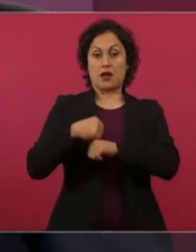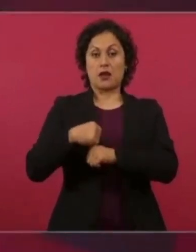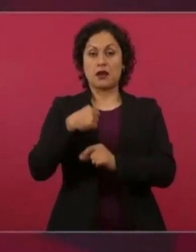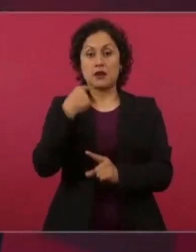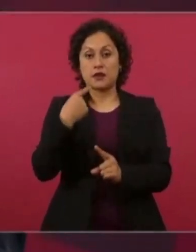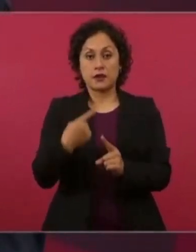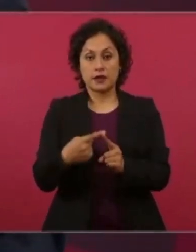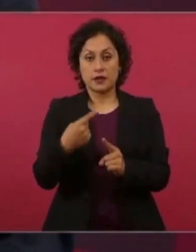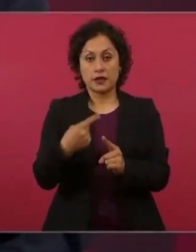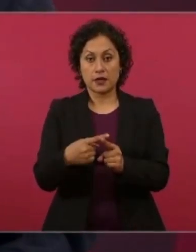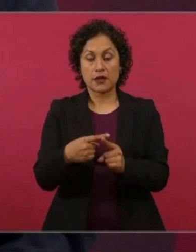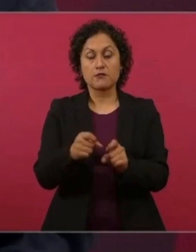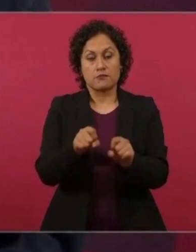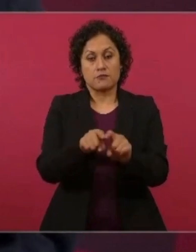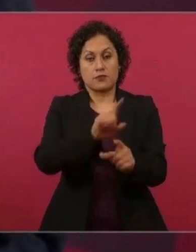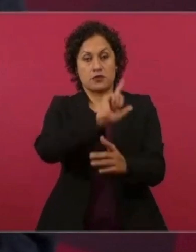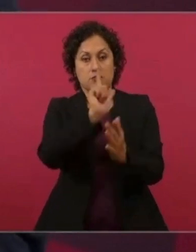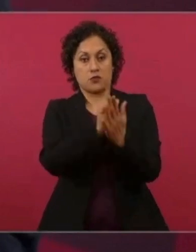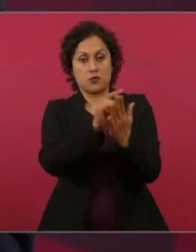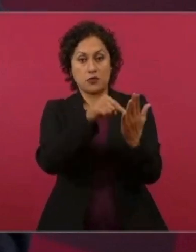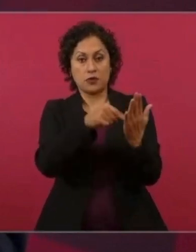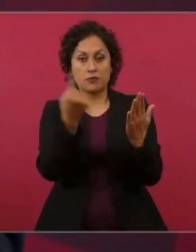lo establece el procedimiento,